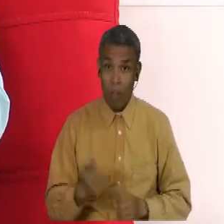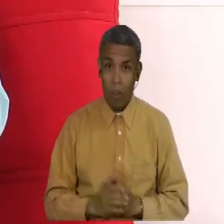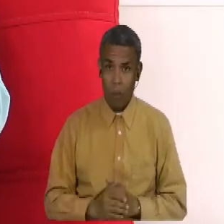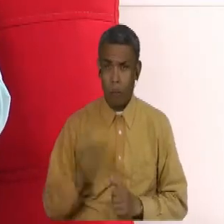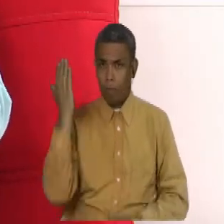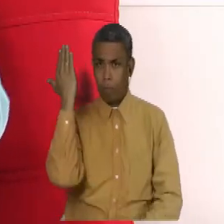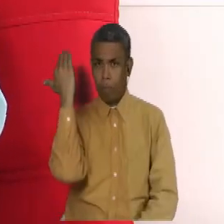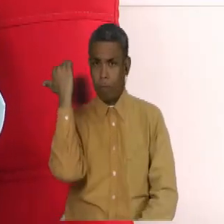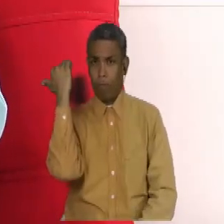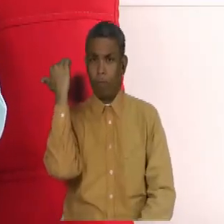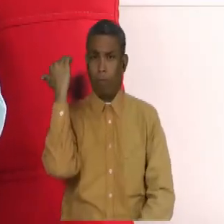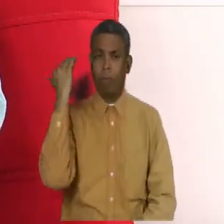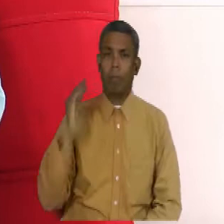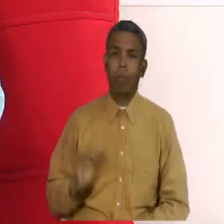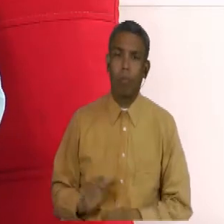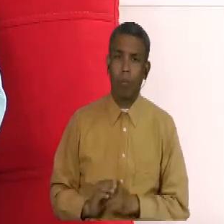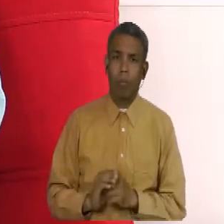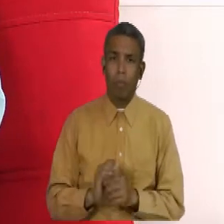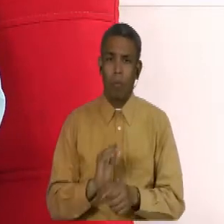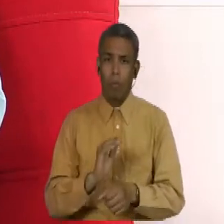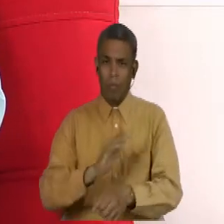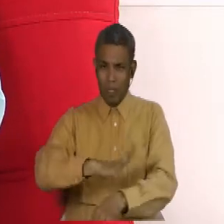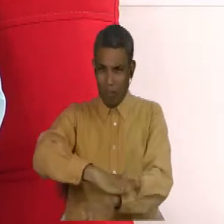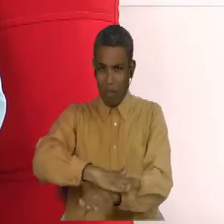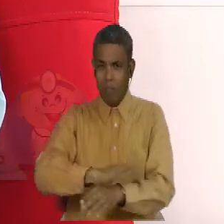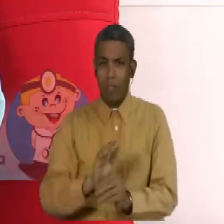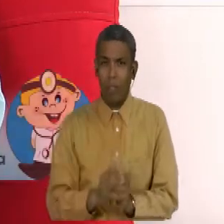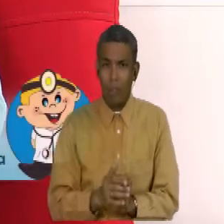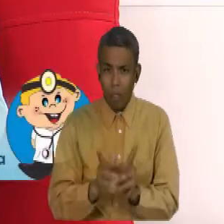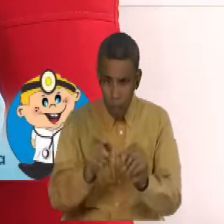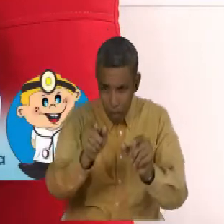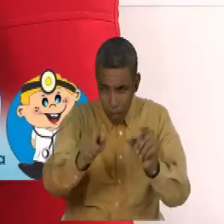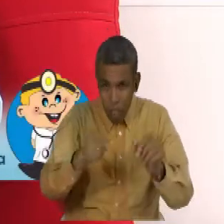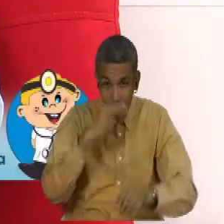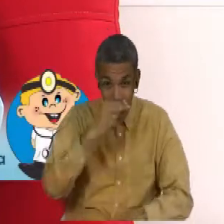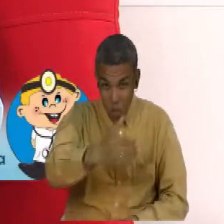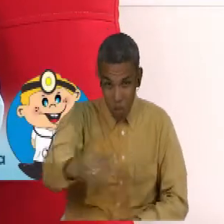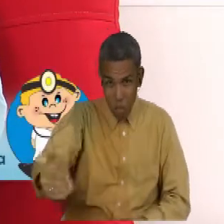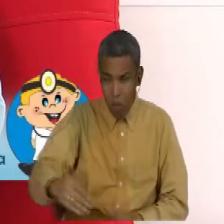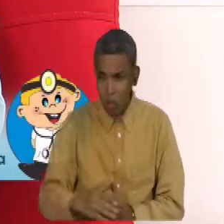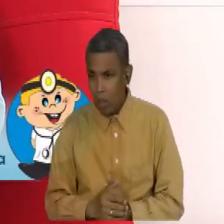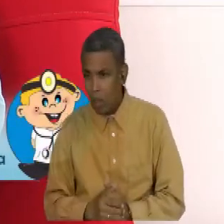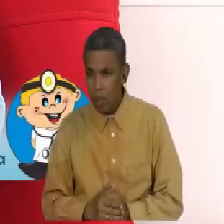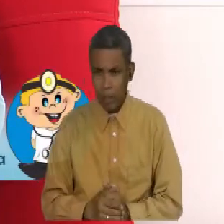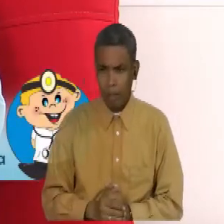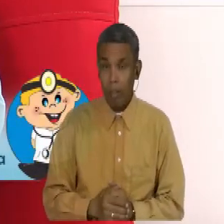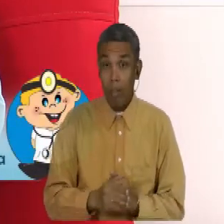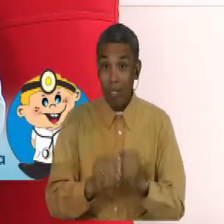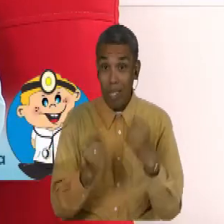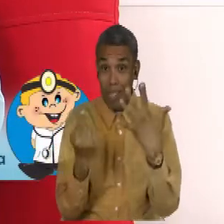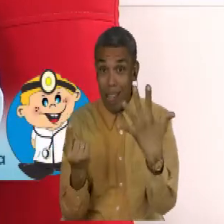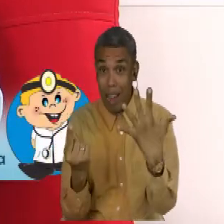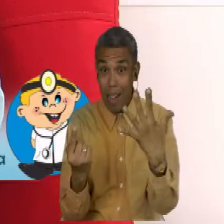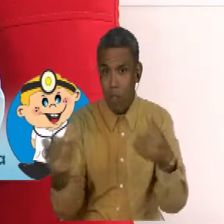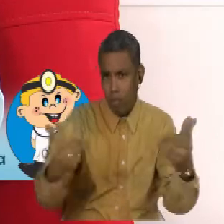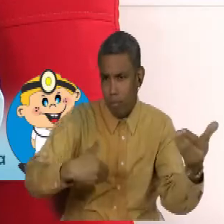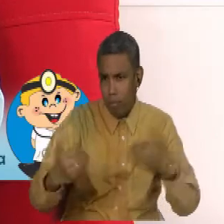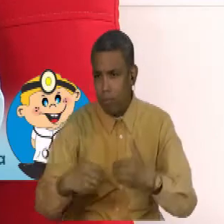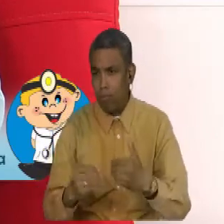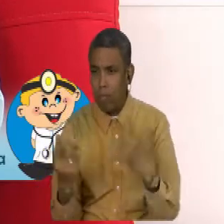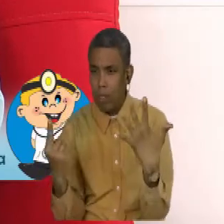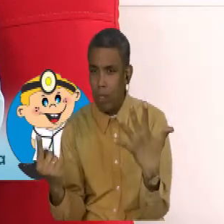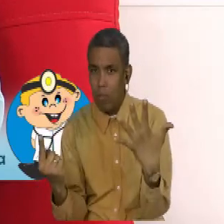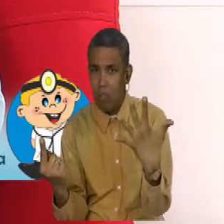en la tarde, de 6 niños que vi, 3 obesos, 3, o sea, es impresionante la estadística, y sobre